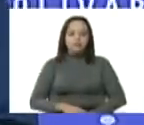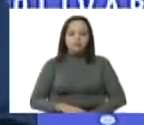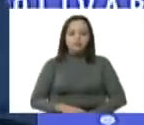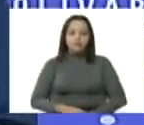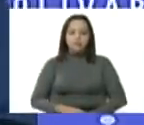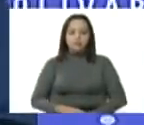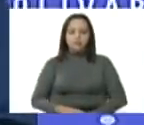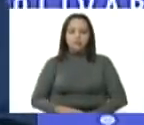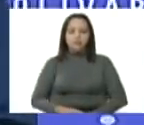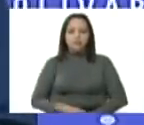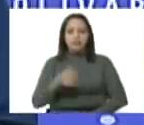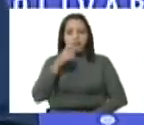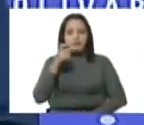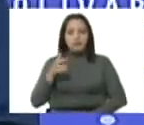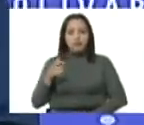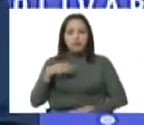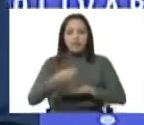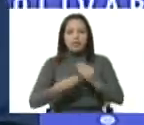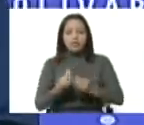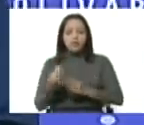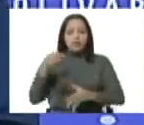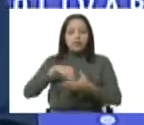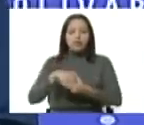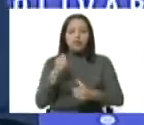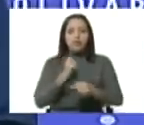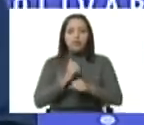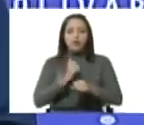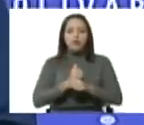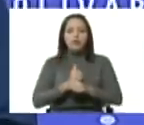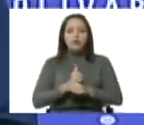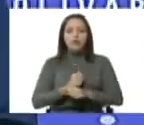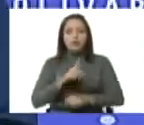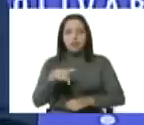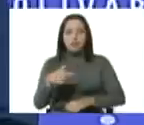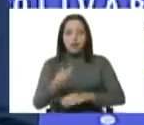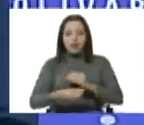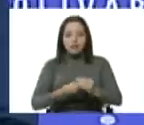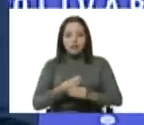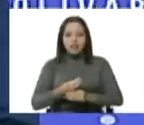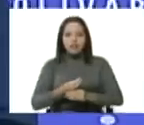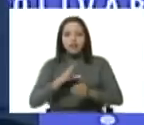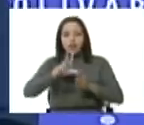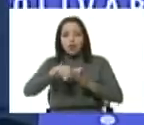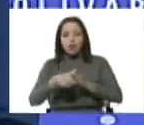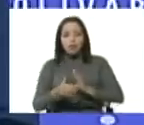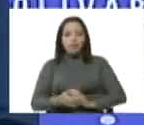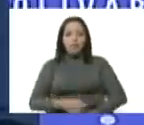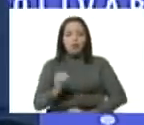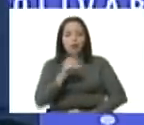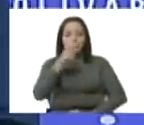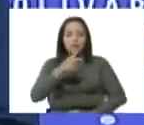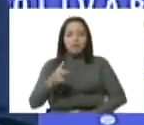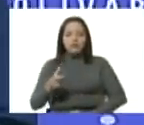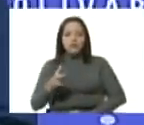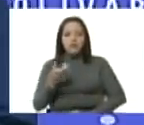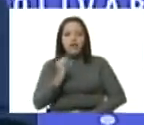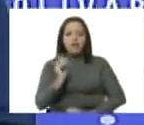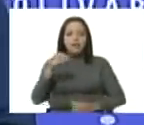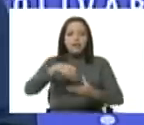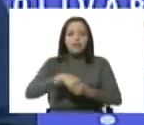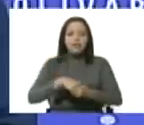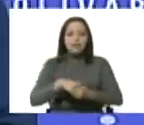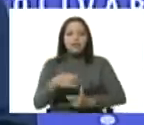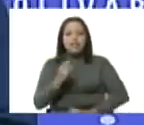de gente que ponemos en cargos y lo que va es a robar, o gente que ponemos en cargos y son